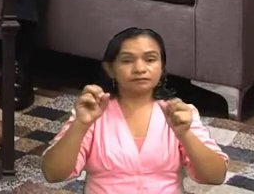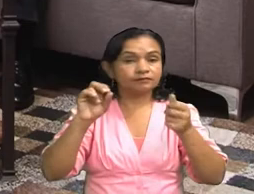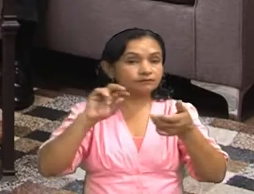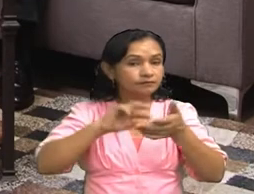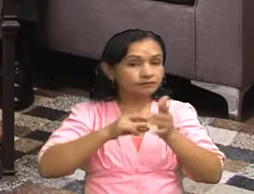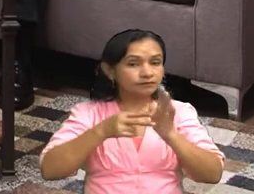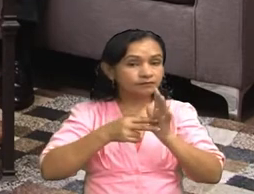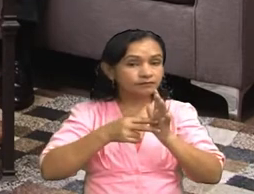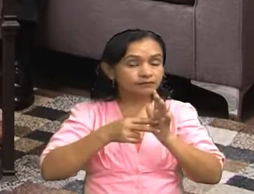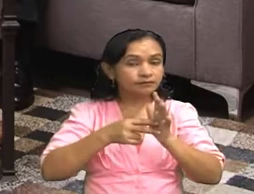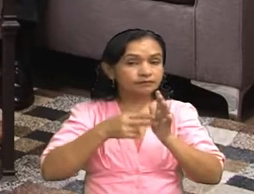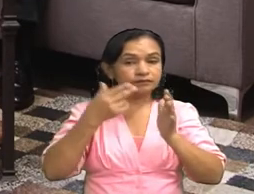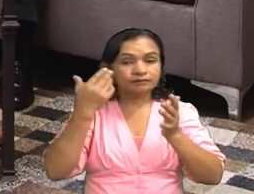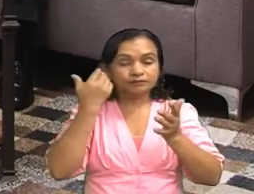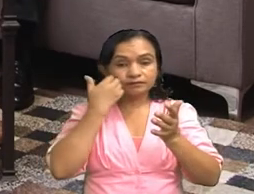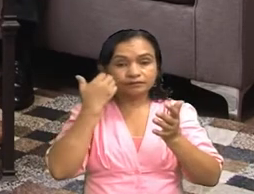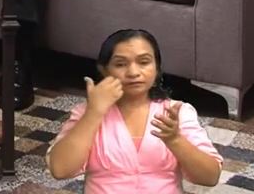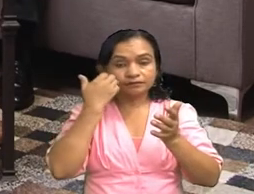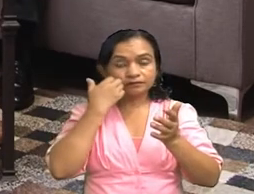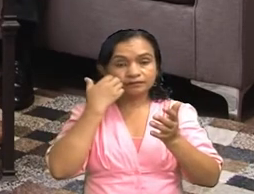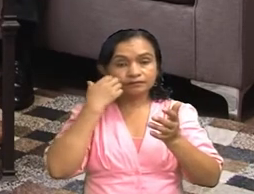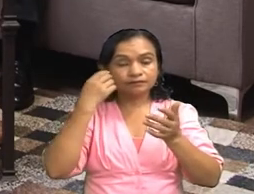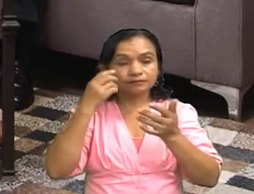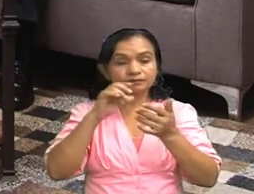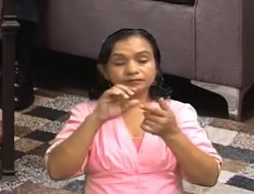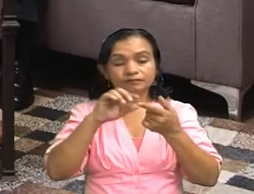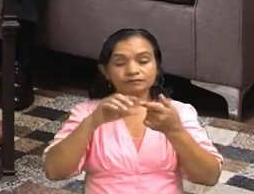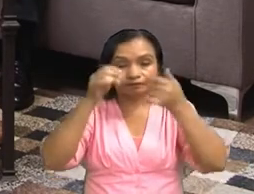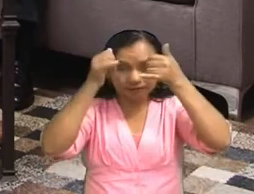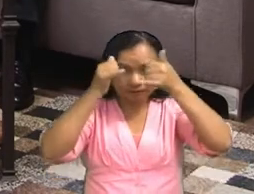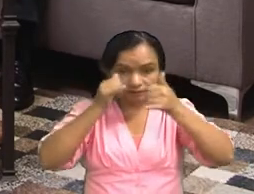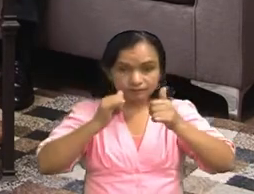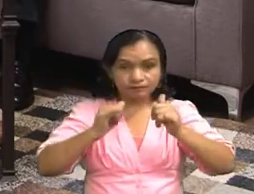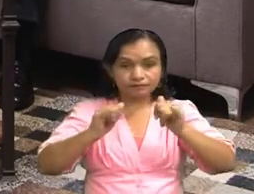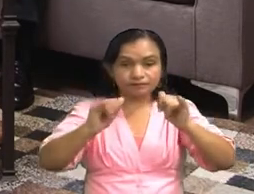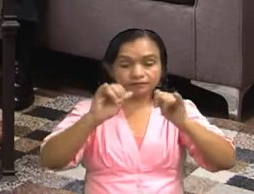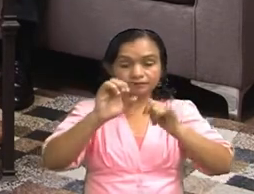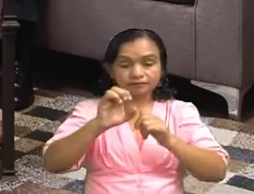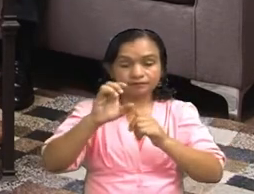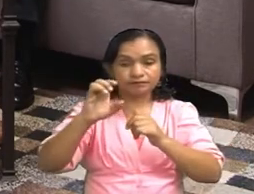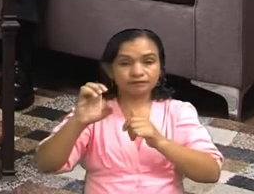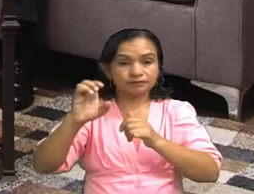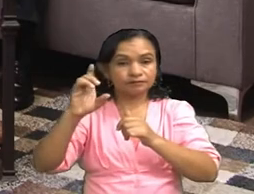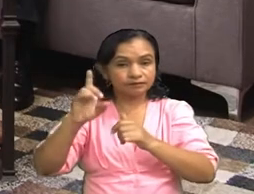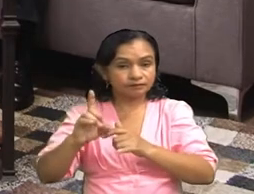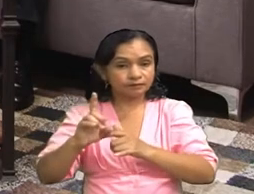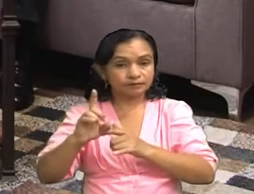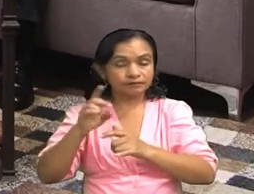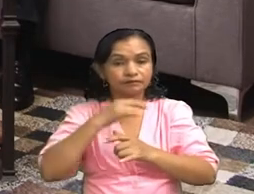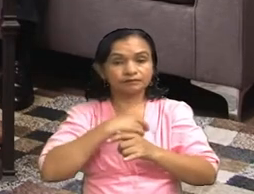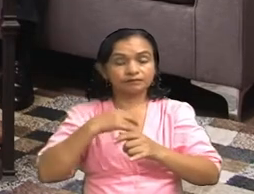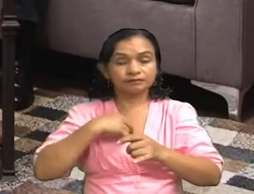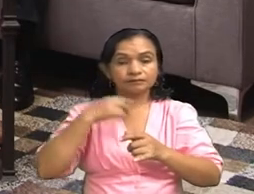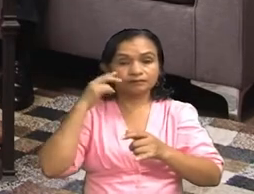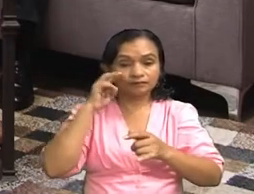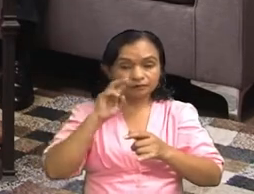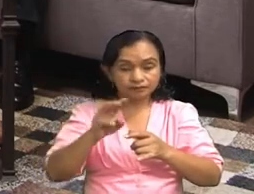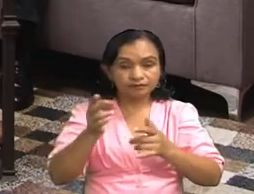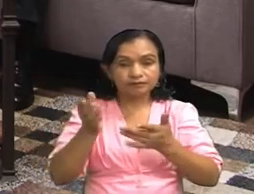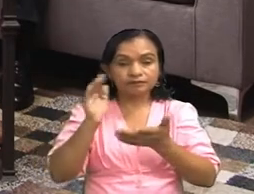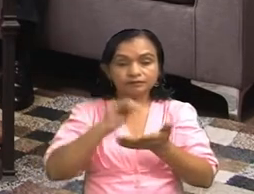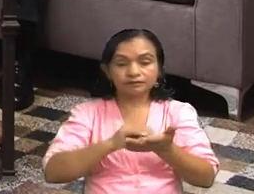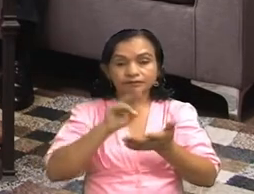insignificante para la encefalopatía espiriforme bovina, EEB. Estatus que fue revalidado en